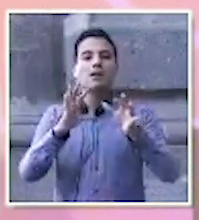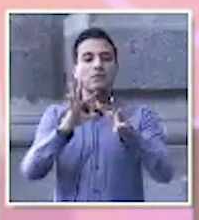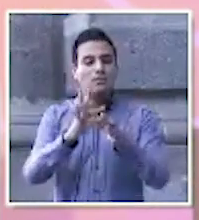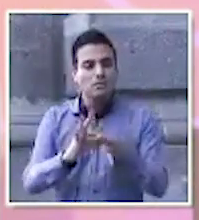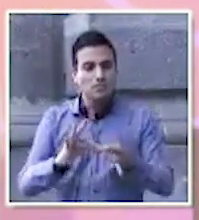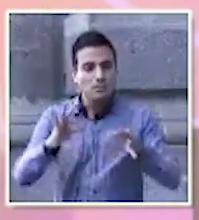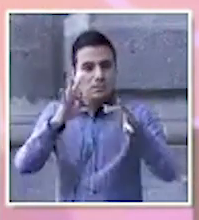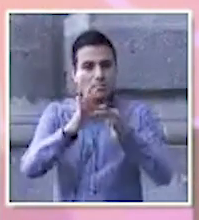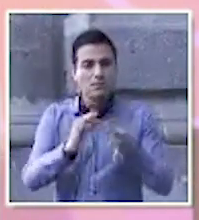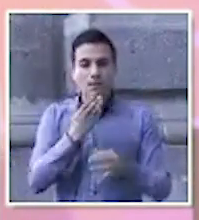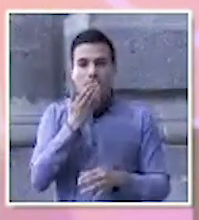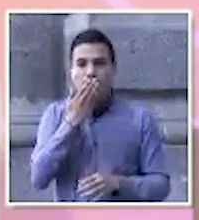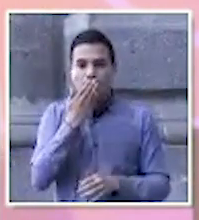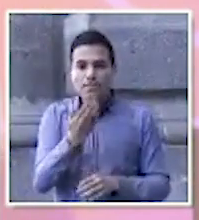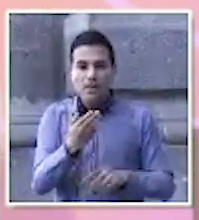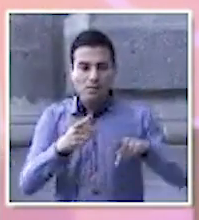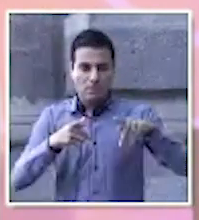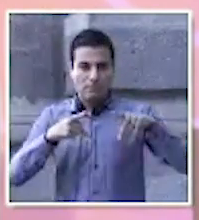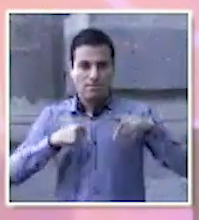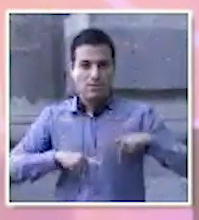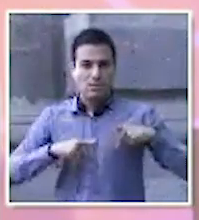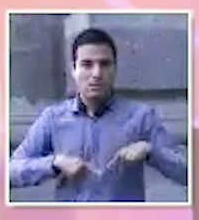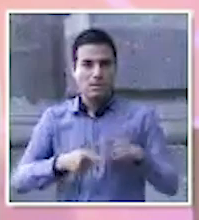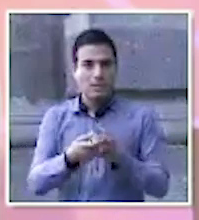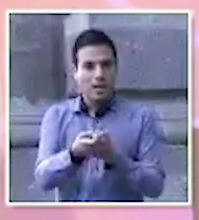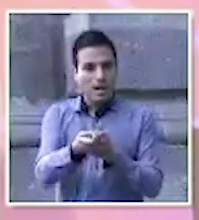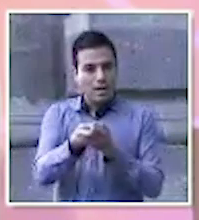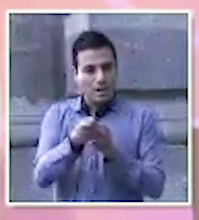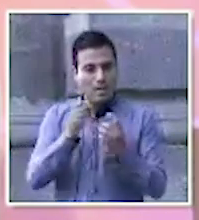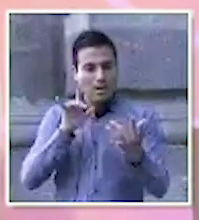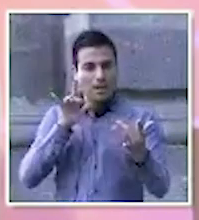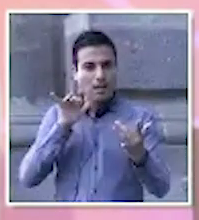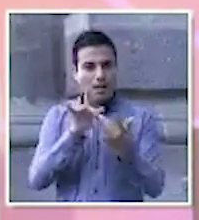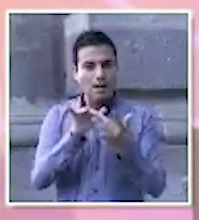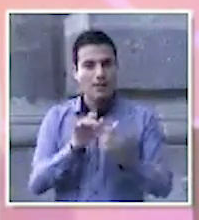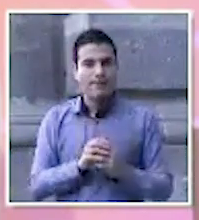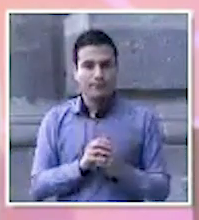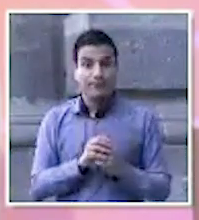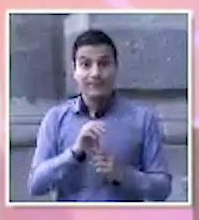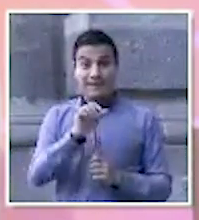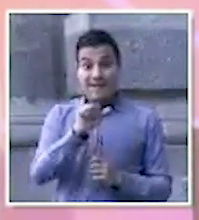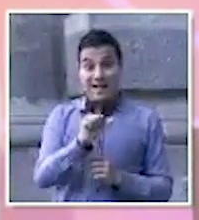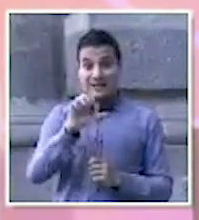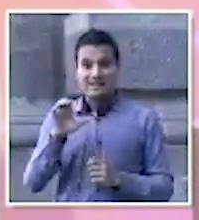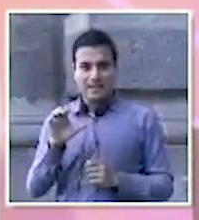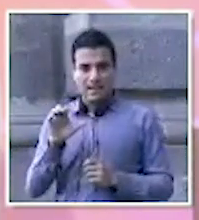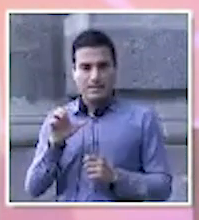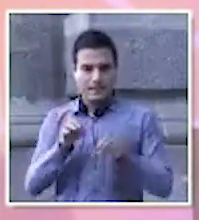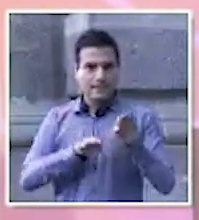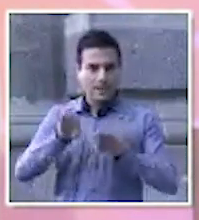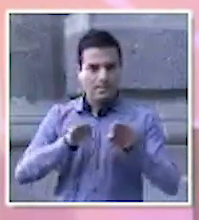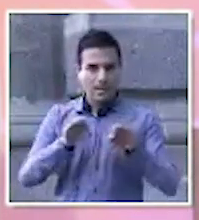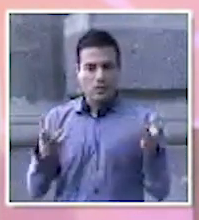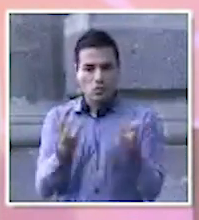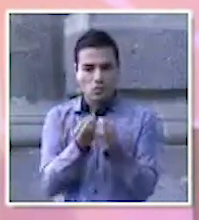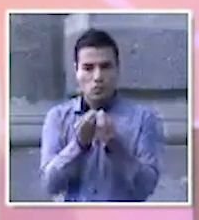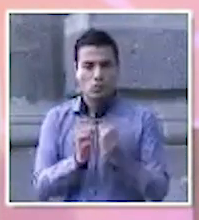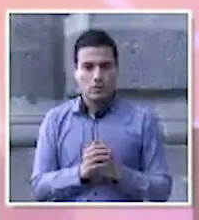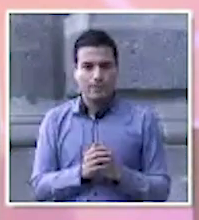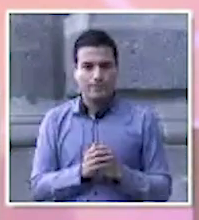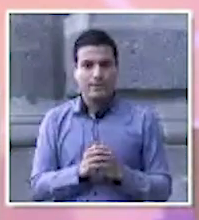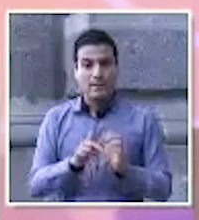explicar temas y vincular a la ciudadanía. Primero, trabajando con sociedad civil organizada. Verificado unió